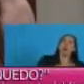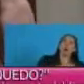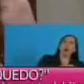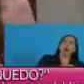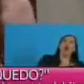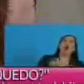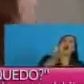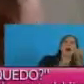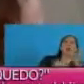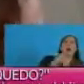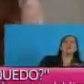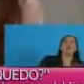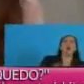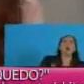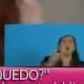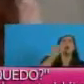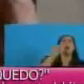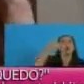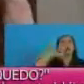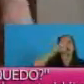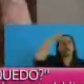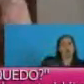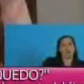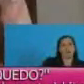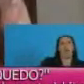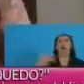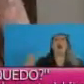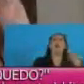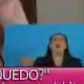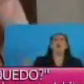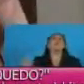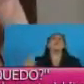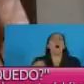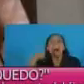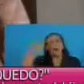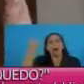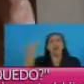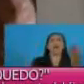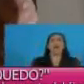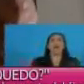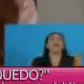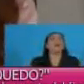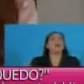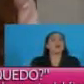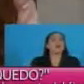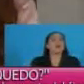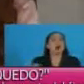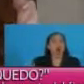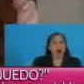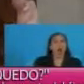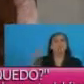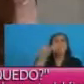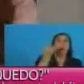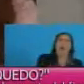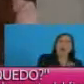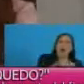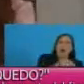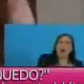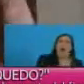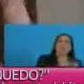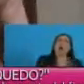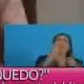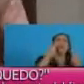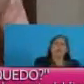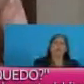mí? Porque se dirigía a la titular del Poder Ejecutivo, reconociéndome todo lo que habíamos hecho, todo lo que